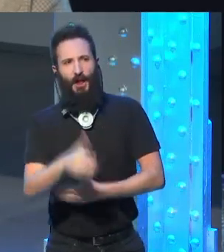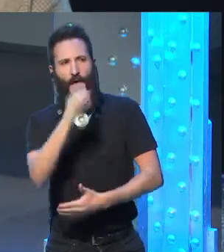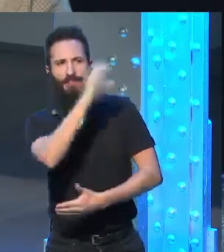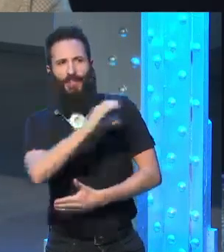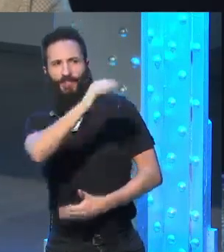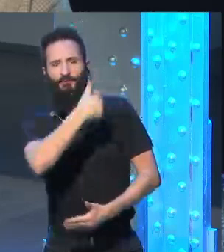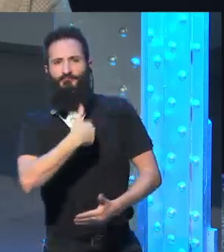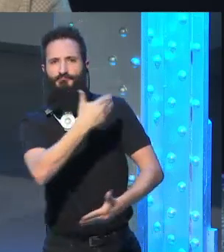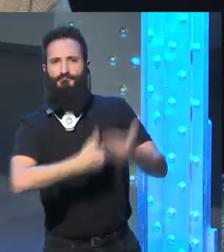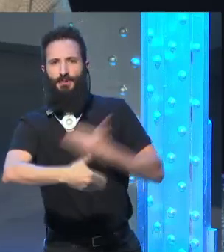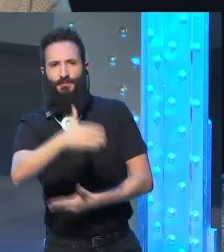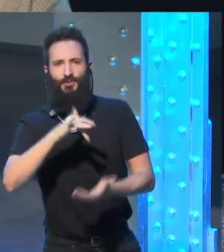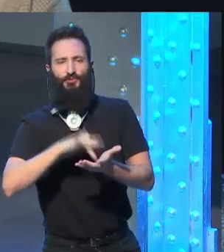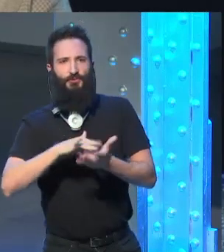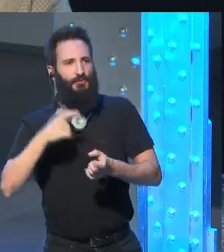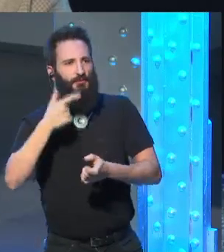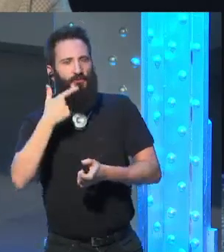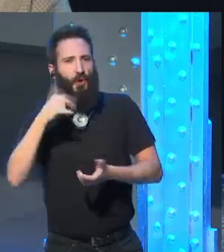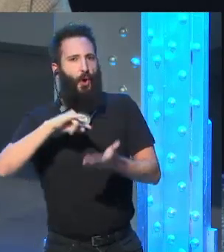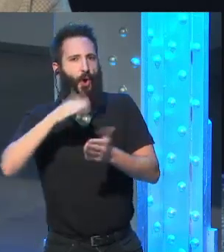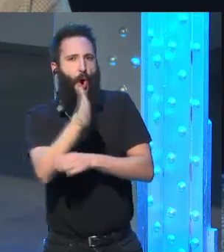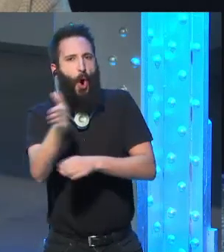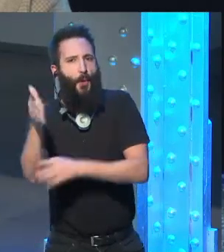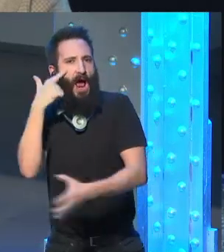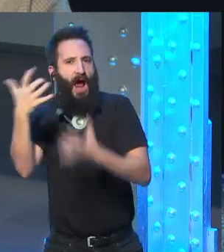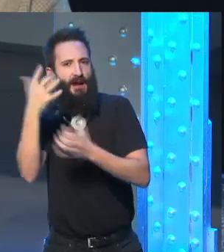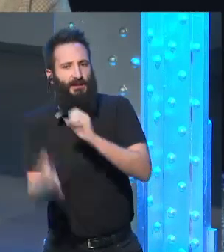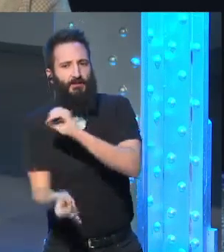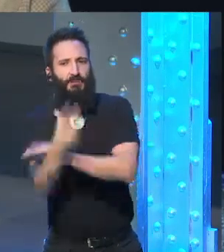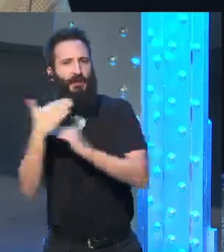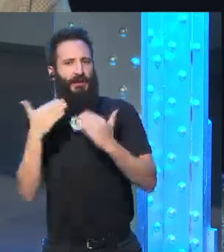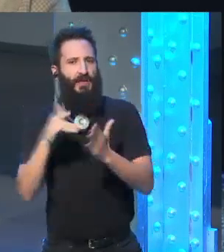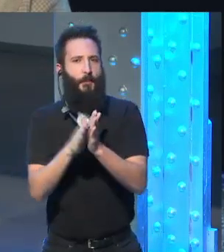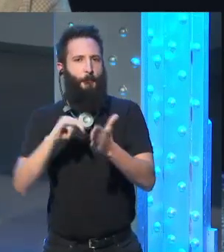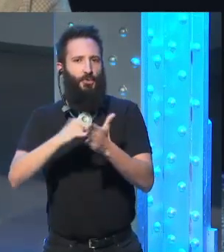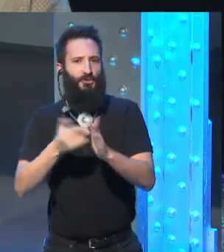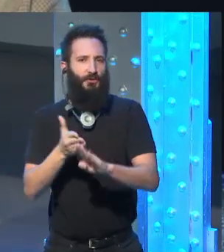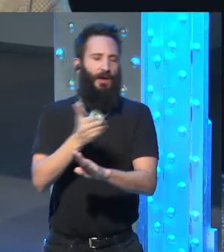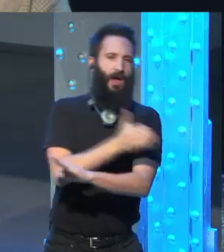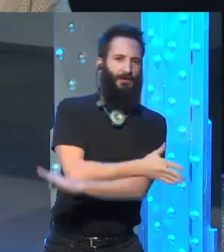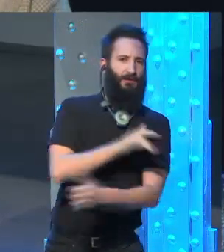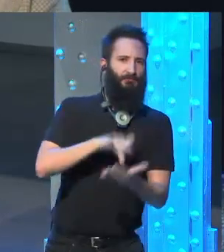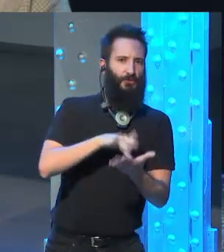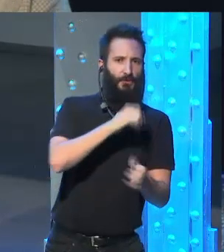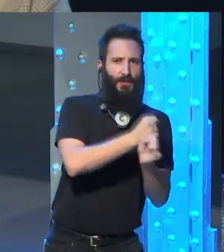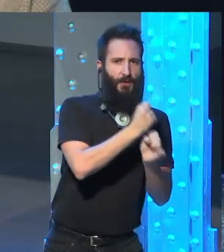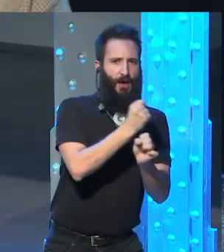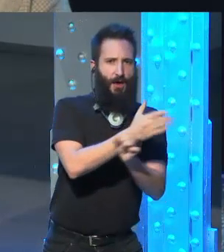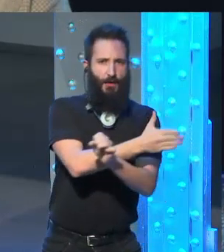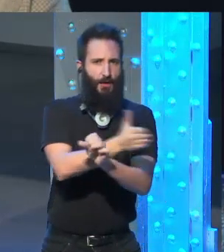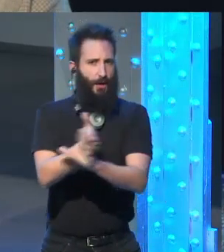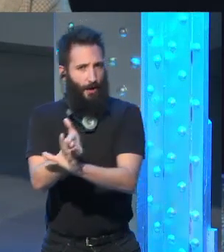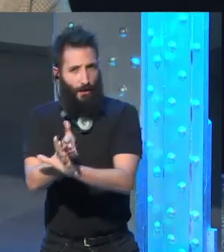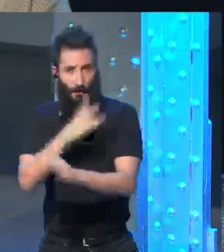un científico, he desarrollado esta obra de arte basada en este proyecto que tiene además todo este trabajo